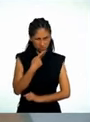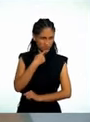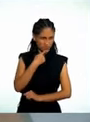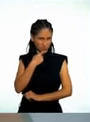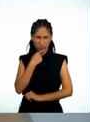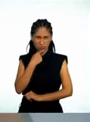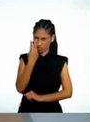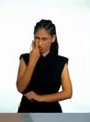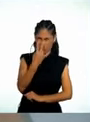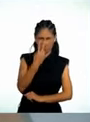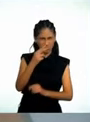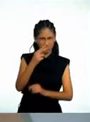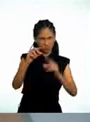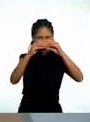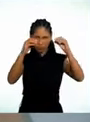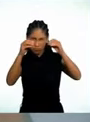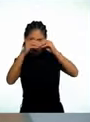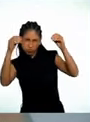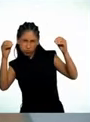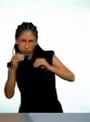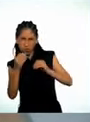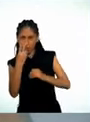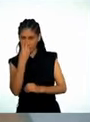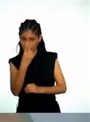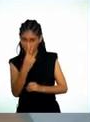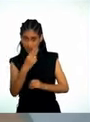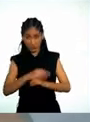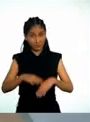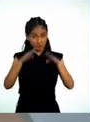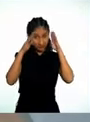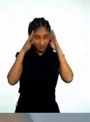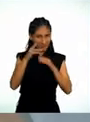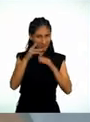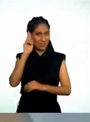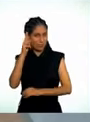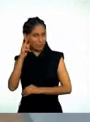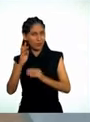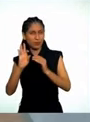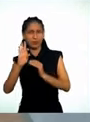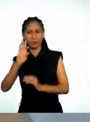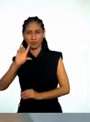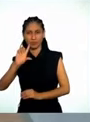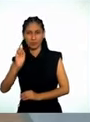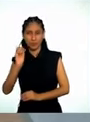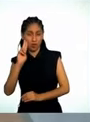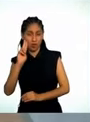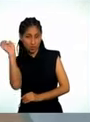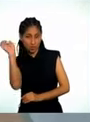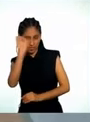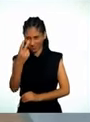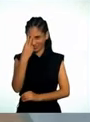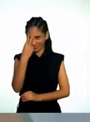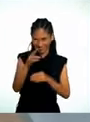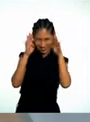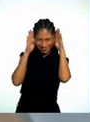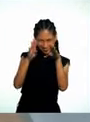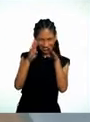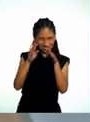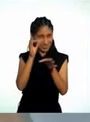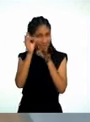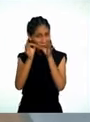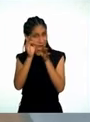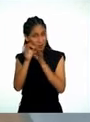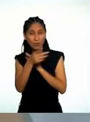en esos letreros pongamos atención a mis dolores oído pestaña y deja a la explicación ya que son